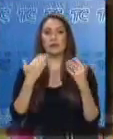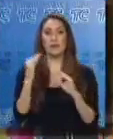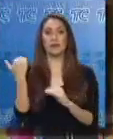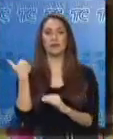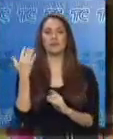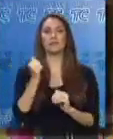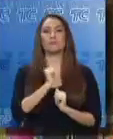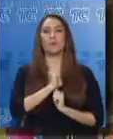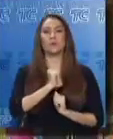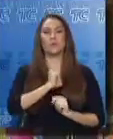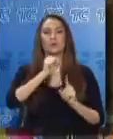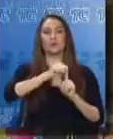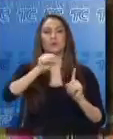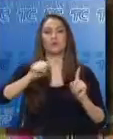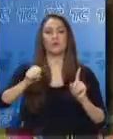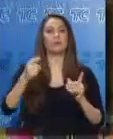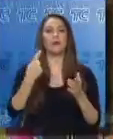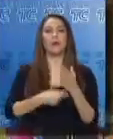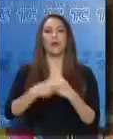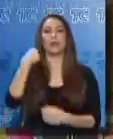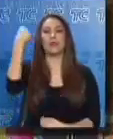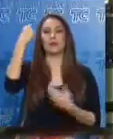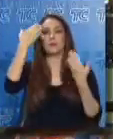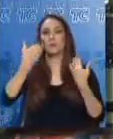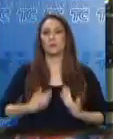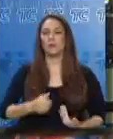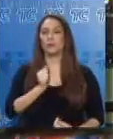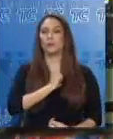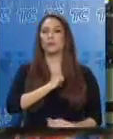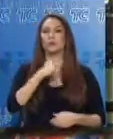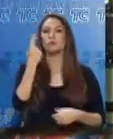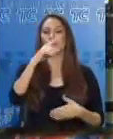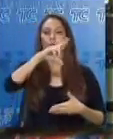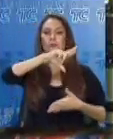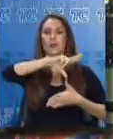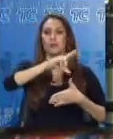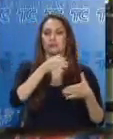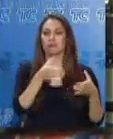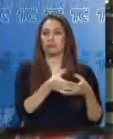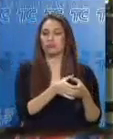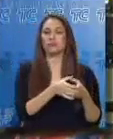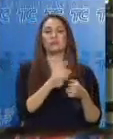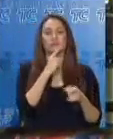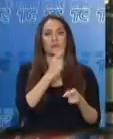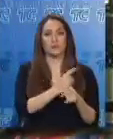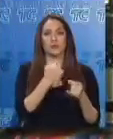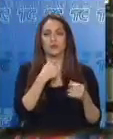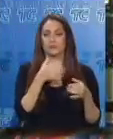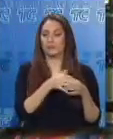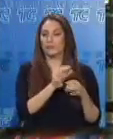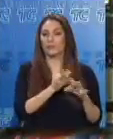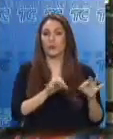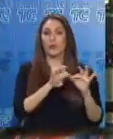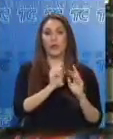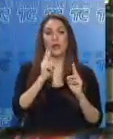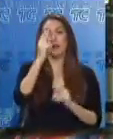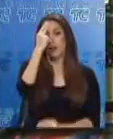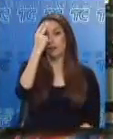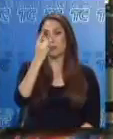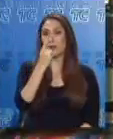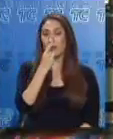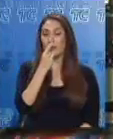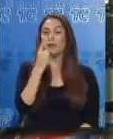propio sistema latinoamericano de derechos humanos. Y esperamos que en pocos meses más, con la presidencia de República Dominicana,